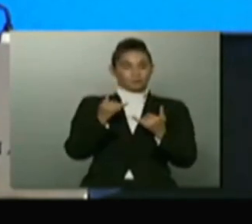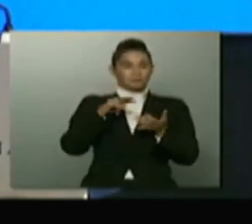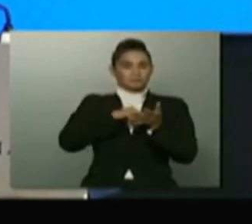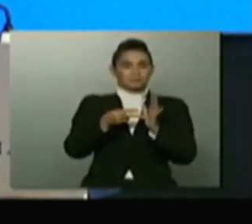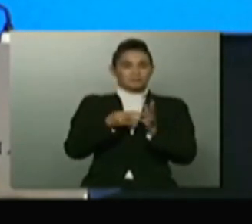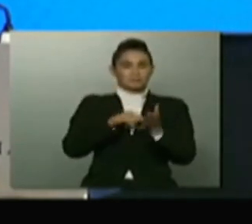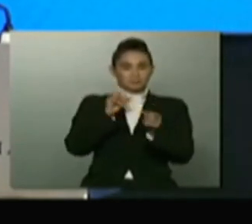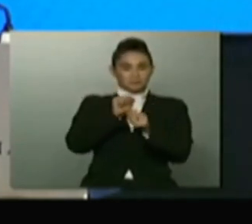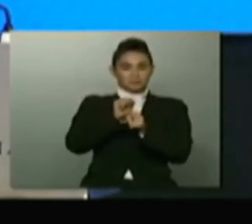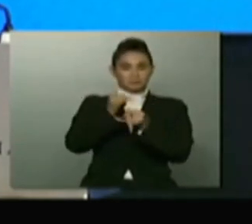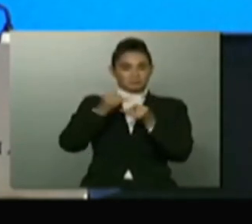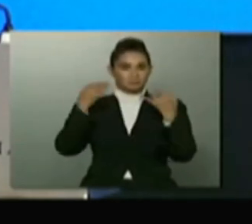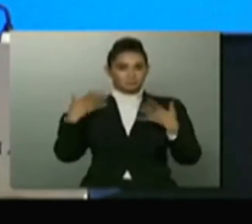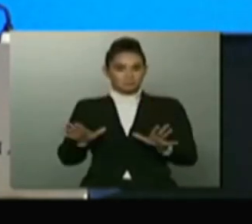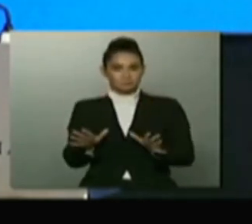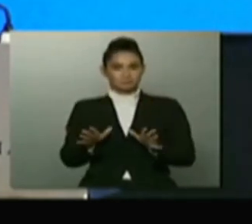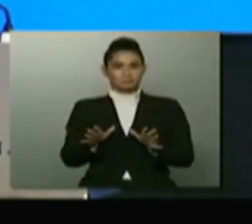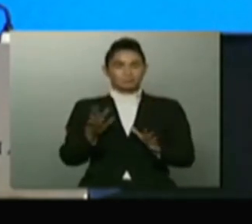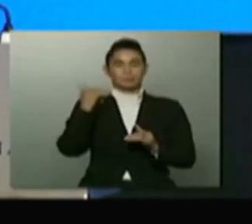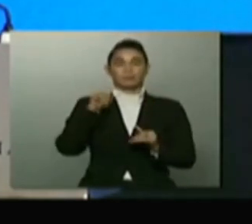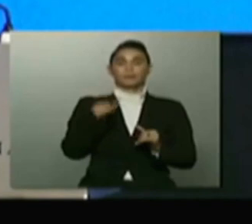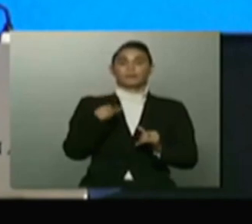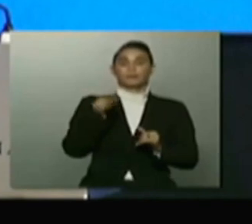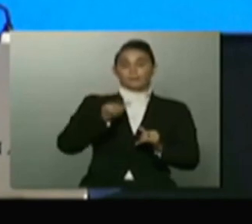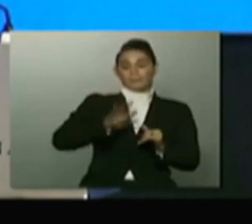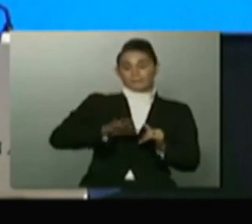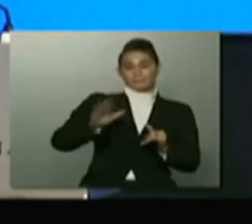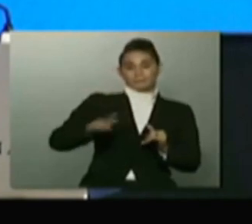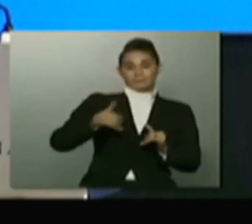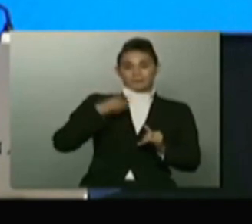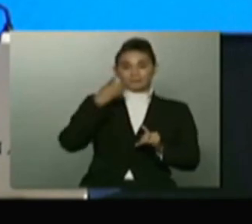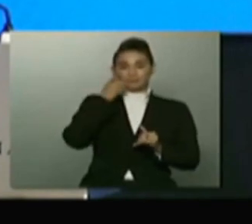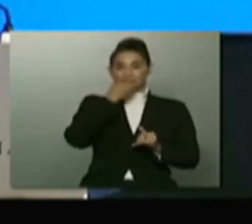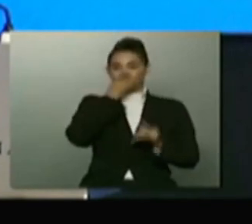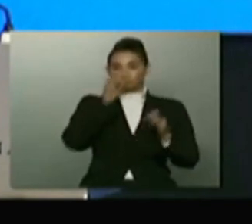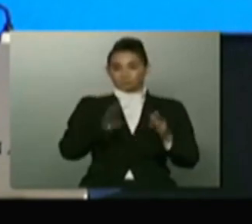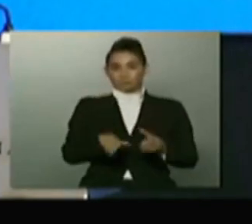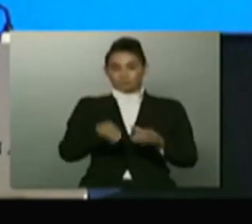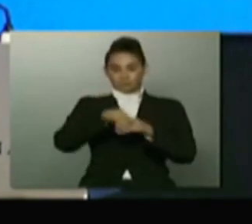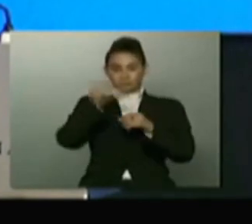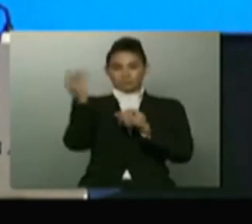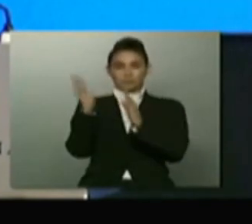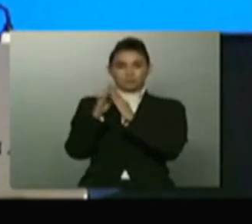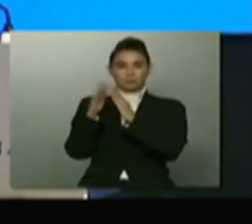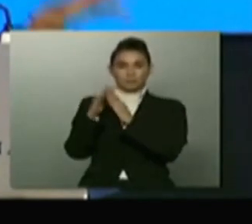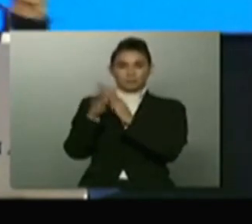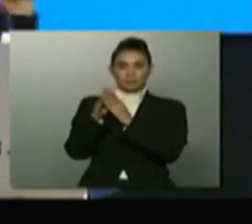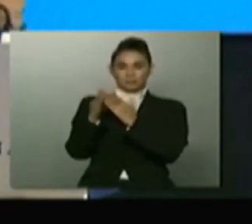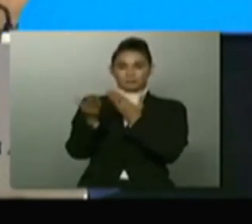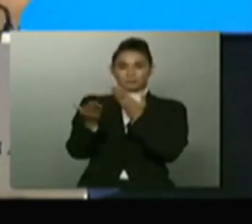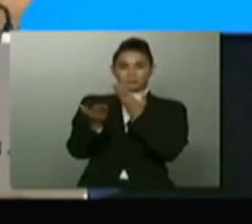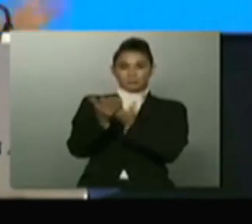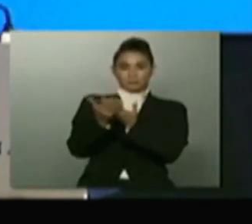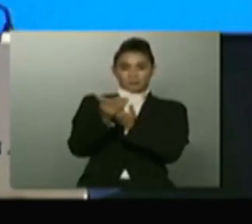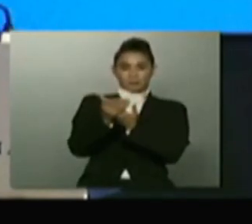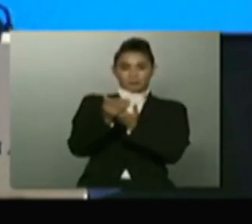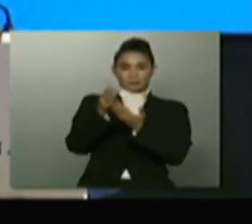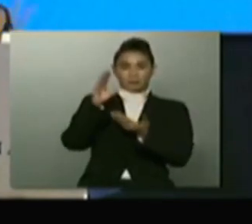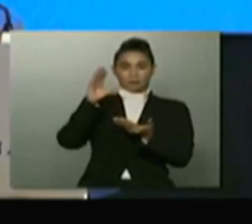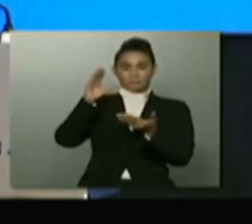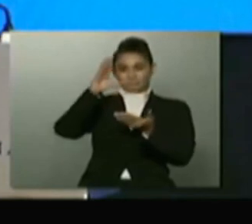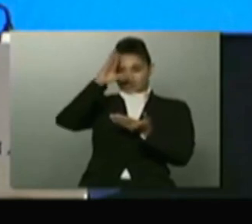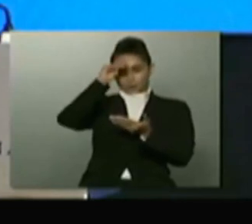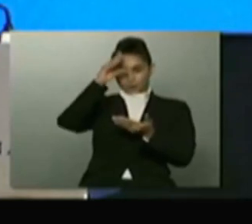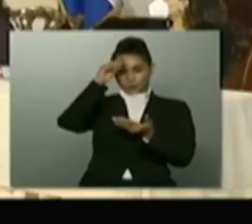que el trabajo esté hecho porque aún tenemos niñas dominicanas saliendo de casa en manos de maridos en la